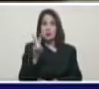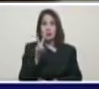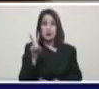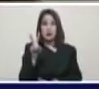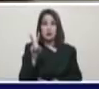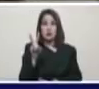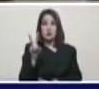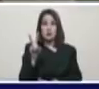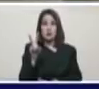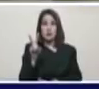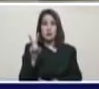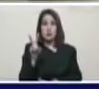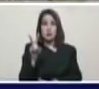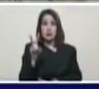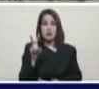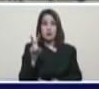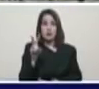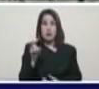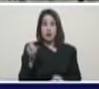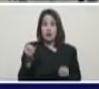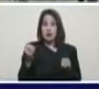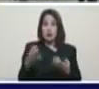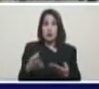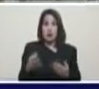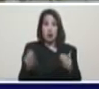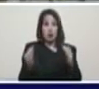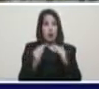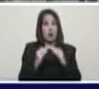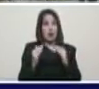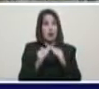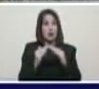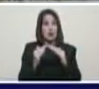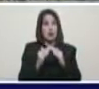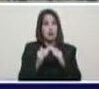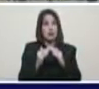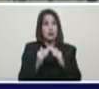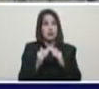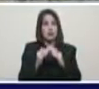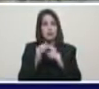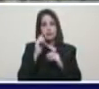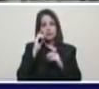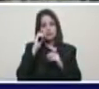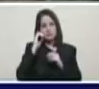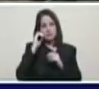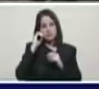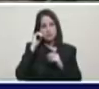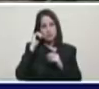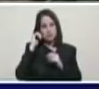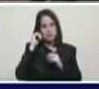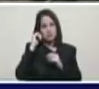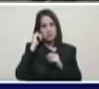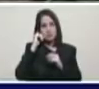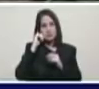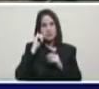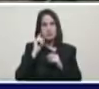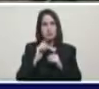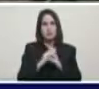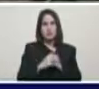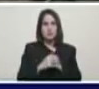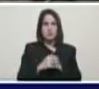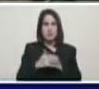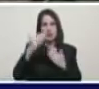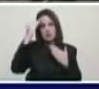venezolana a entregar la vivienda elismar elismar mi